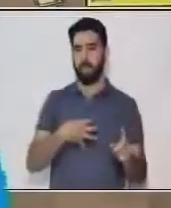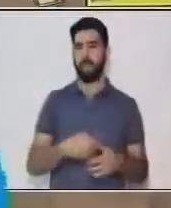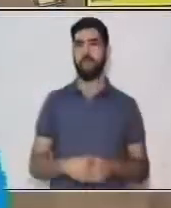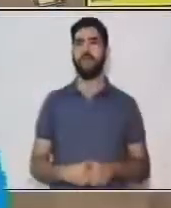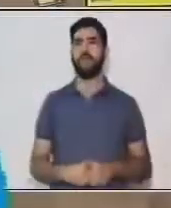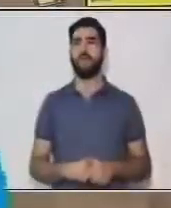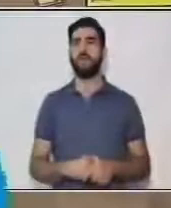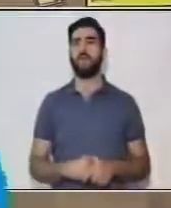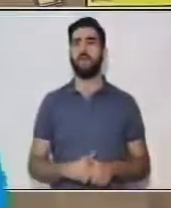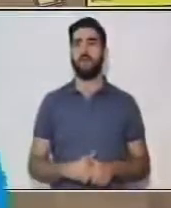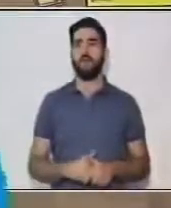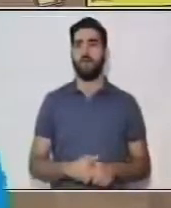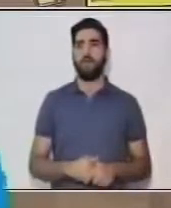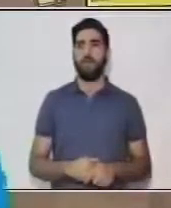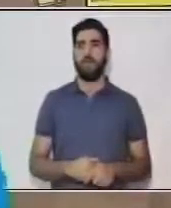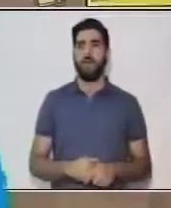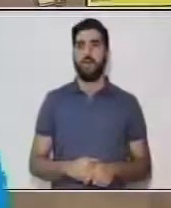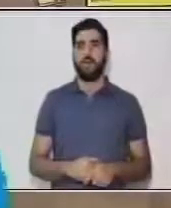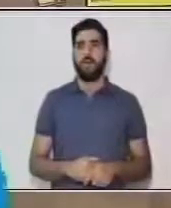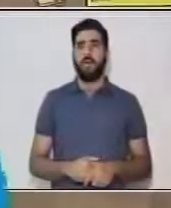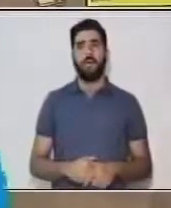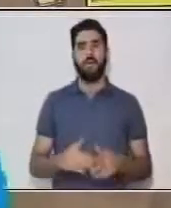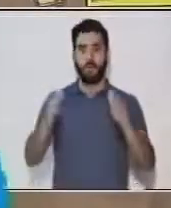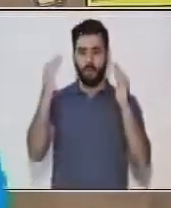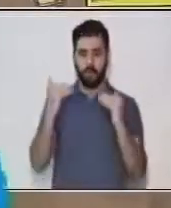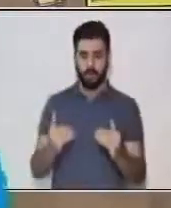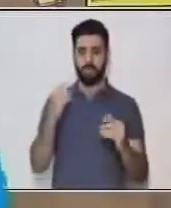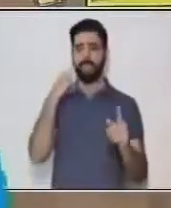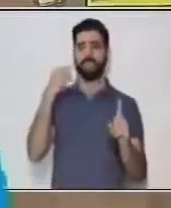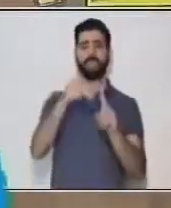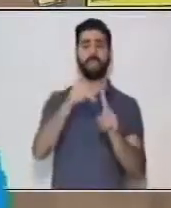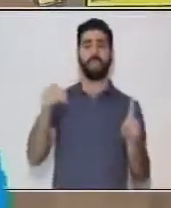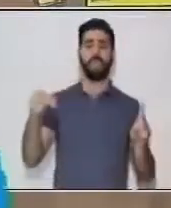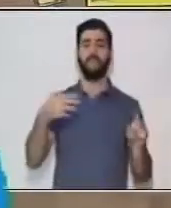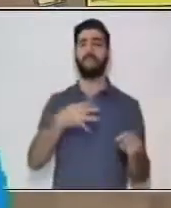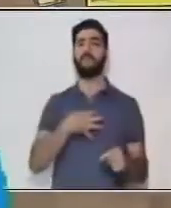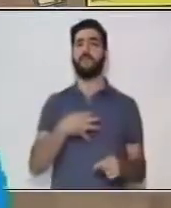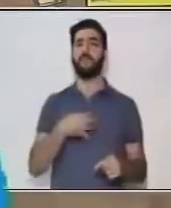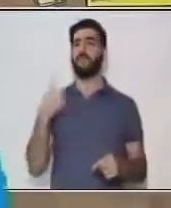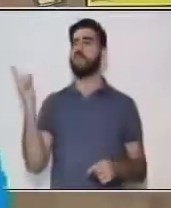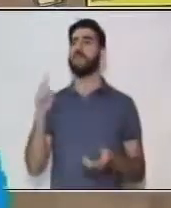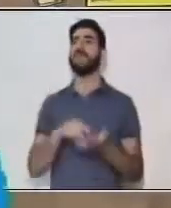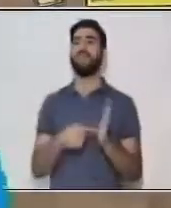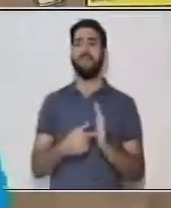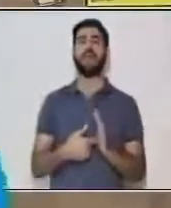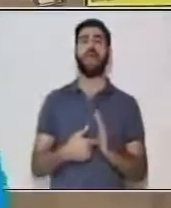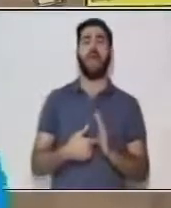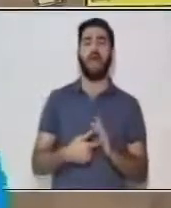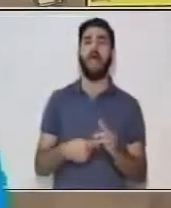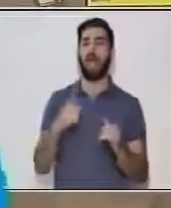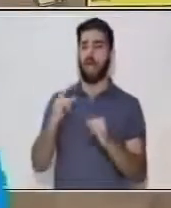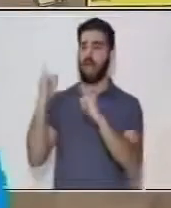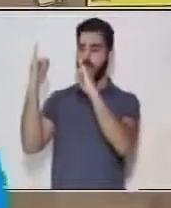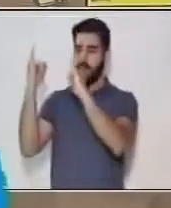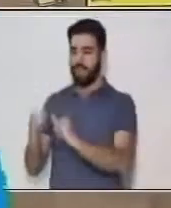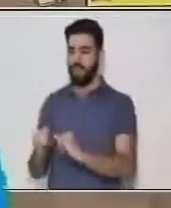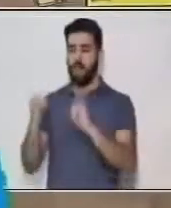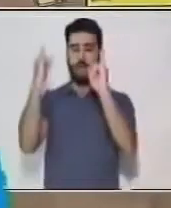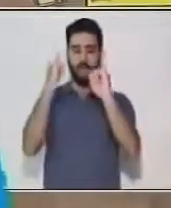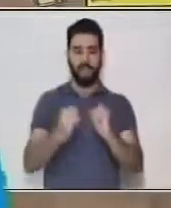Pasamos a los sustantivos propios. El concepto dice es aquel sustantivo que sirve para individualizar a una persona,